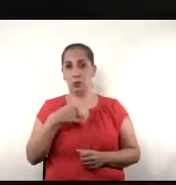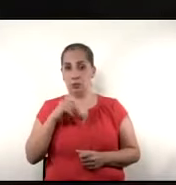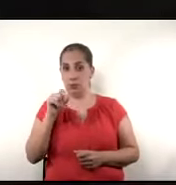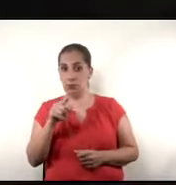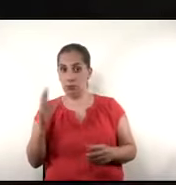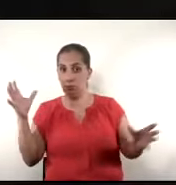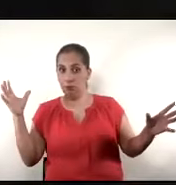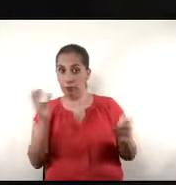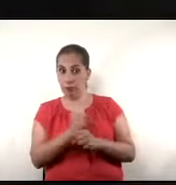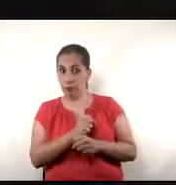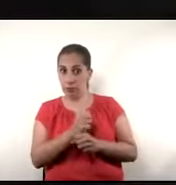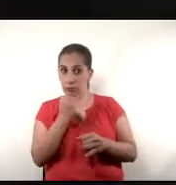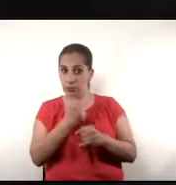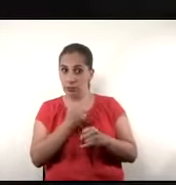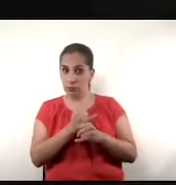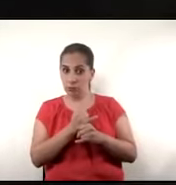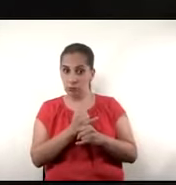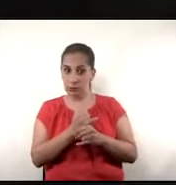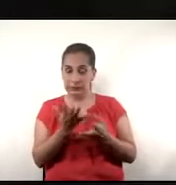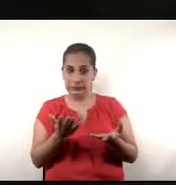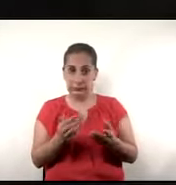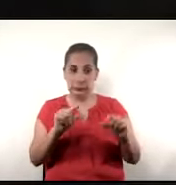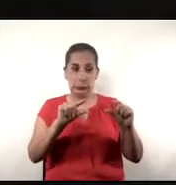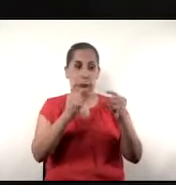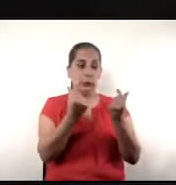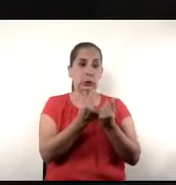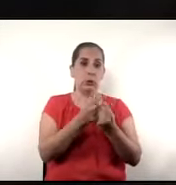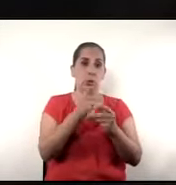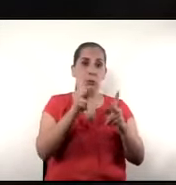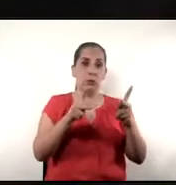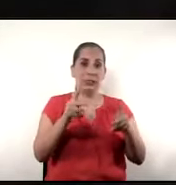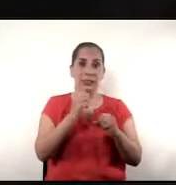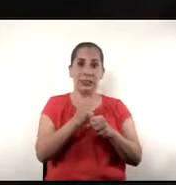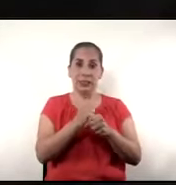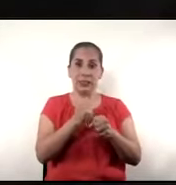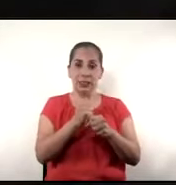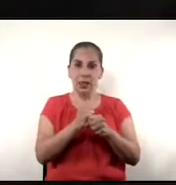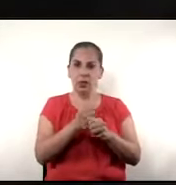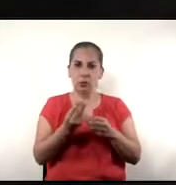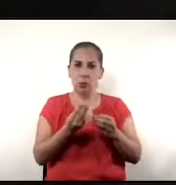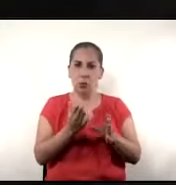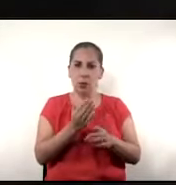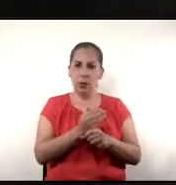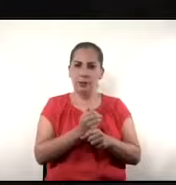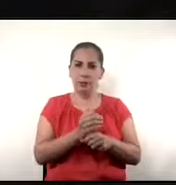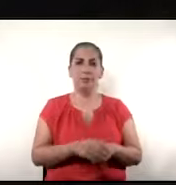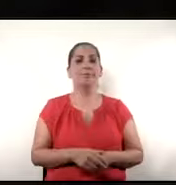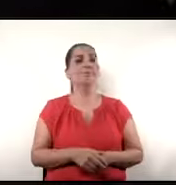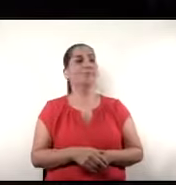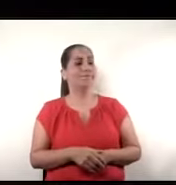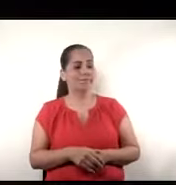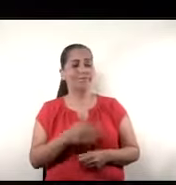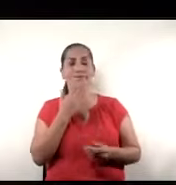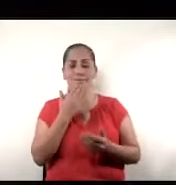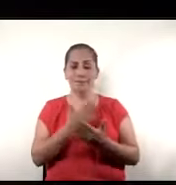instituciones? ¿Los sindicatos? ¿Cómo los va a sortear? Esa es una muy buena